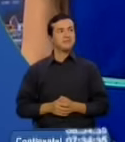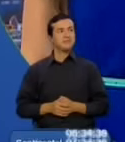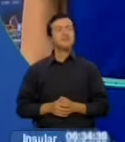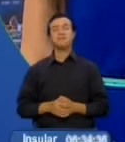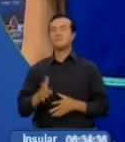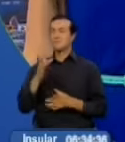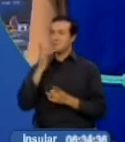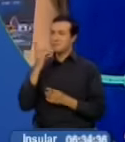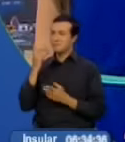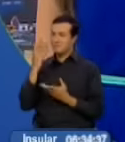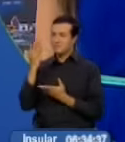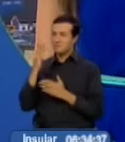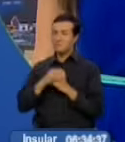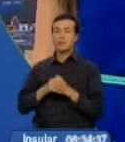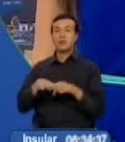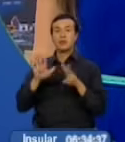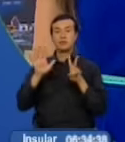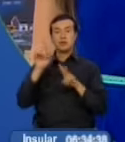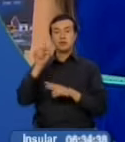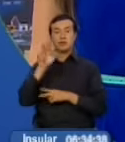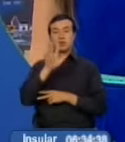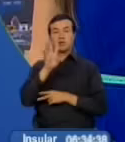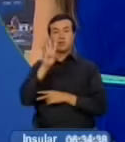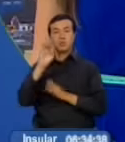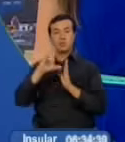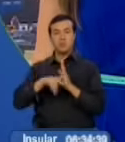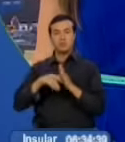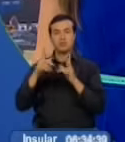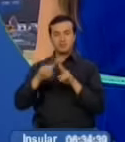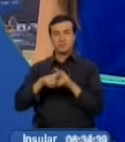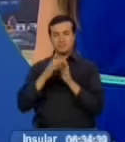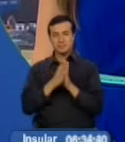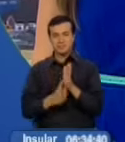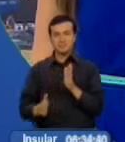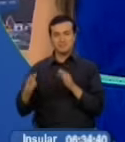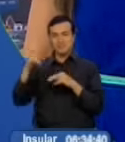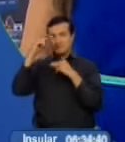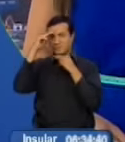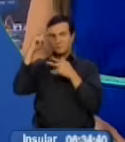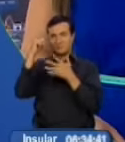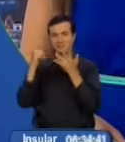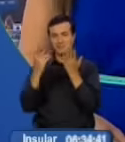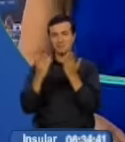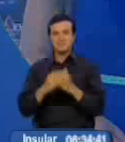Un gusto acompañarte, Vane. 7:34. Arrancamos de inmediato con titulares.